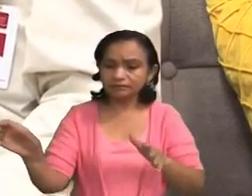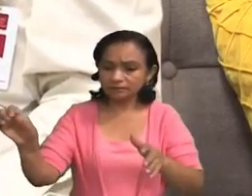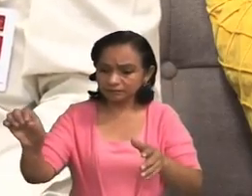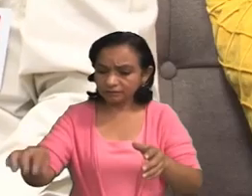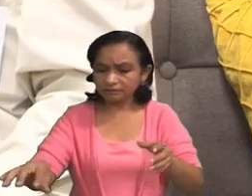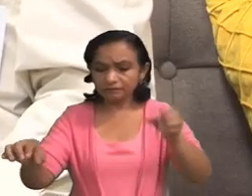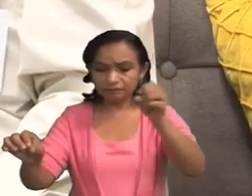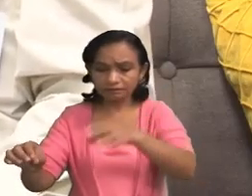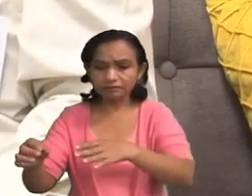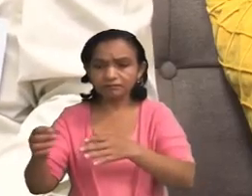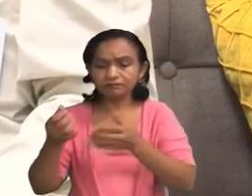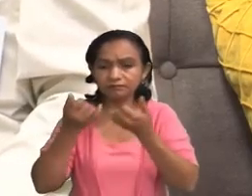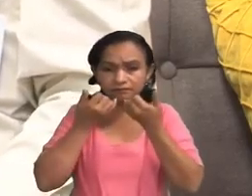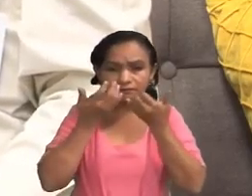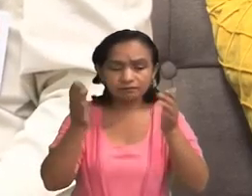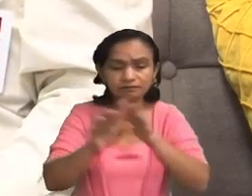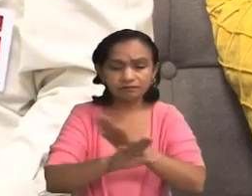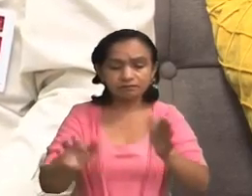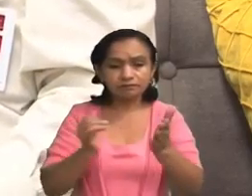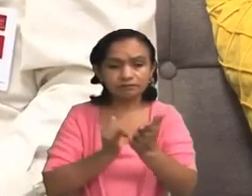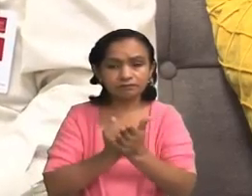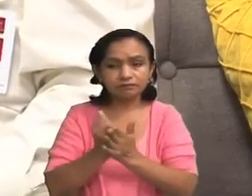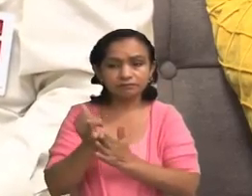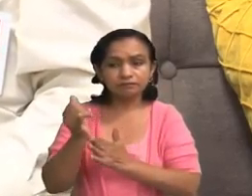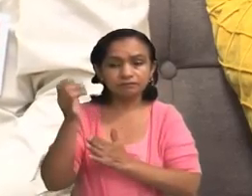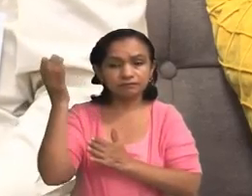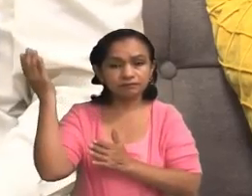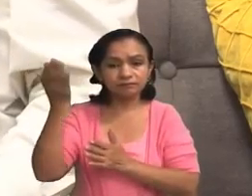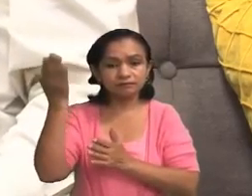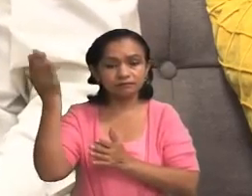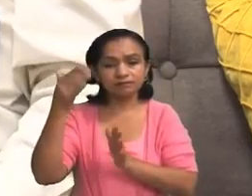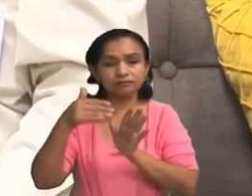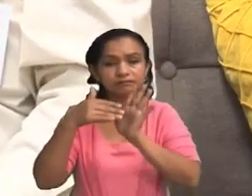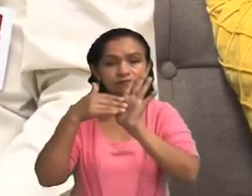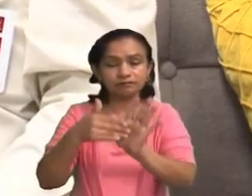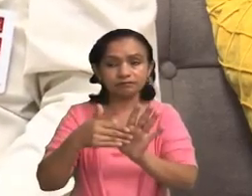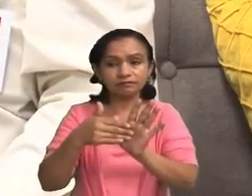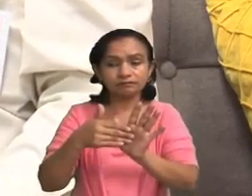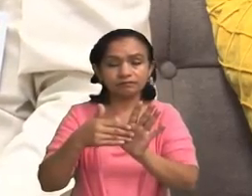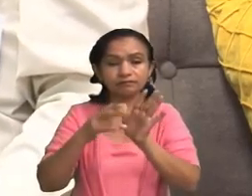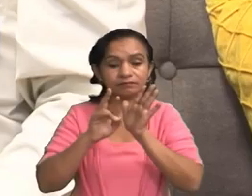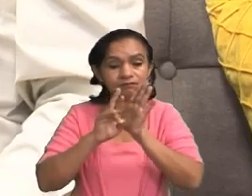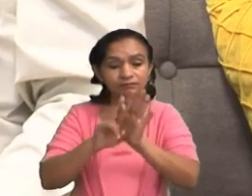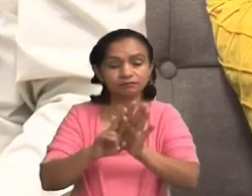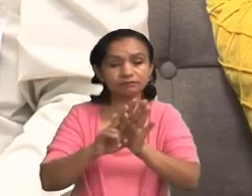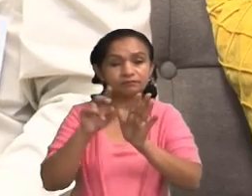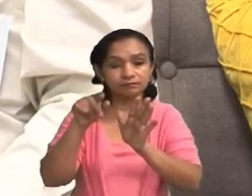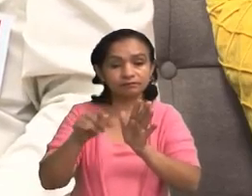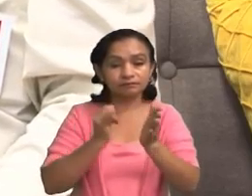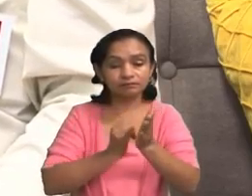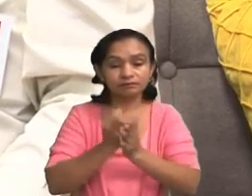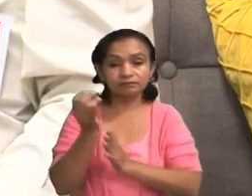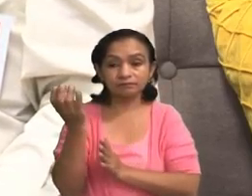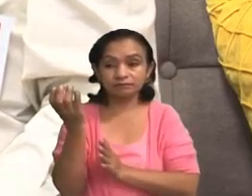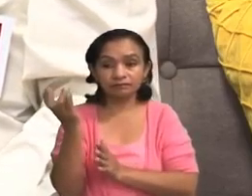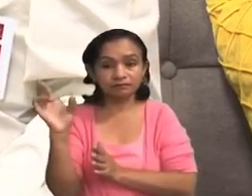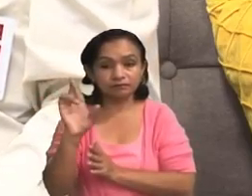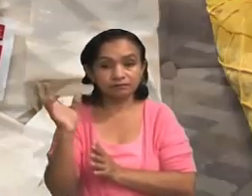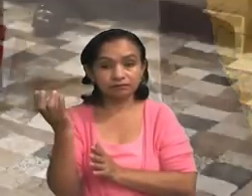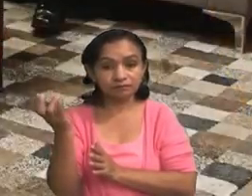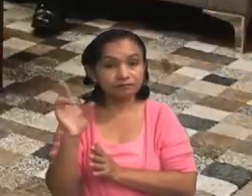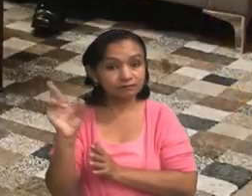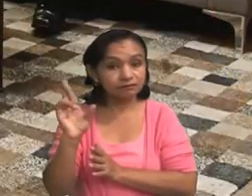sino ya el informe final de la investigación. Okay. En este congreso se va a presentar los resultados preliminares de esta investigación, del